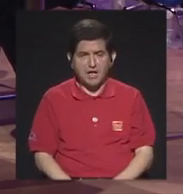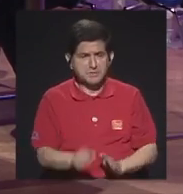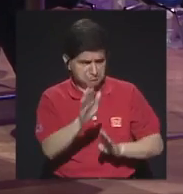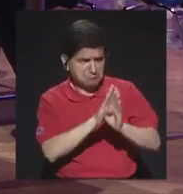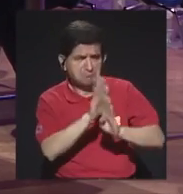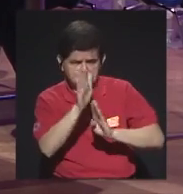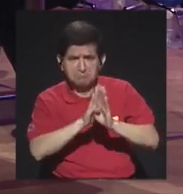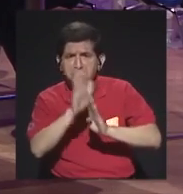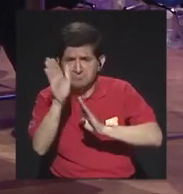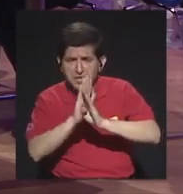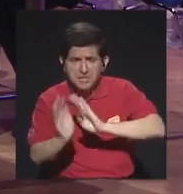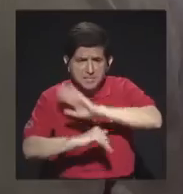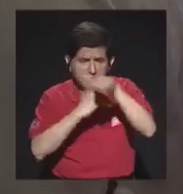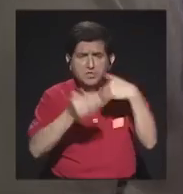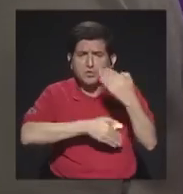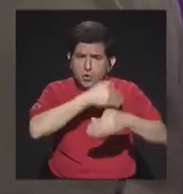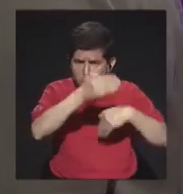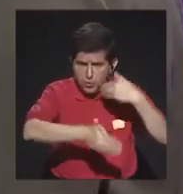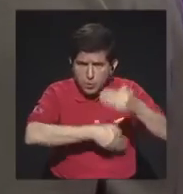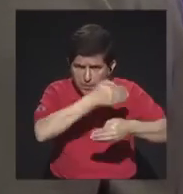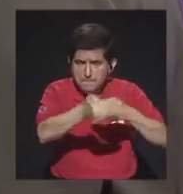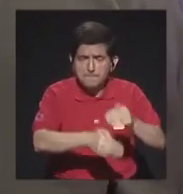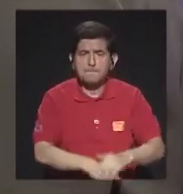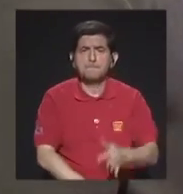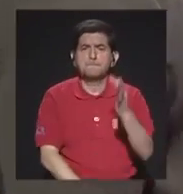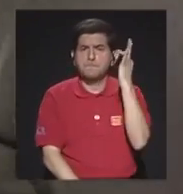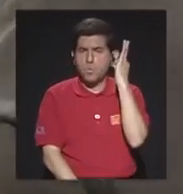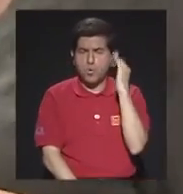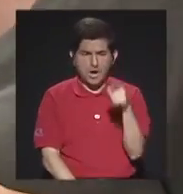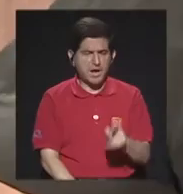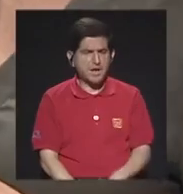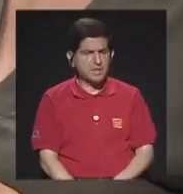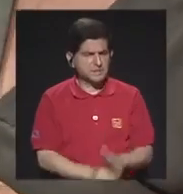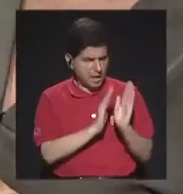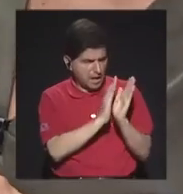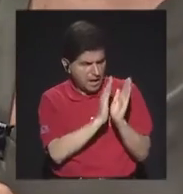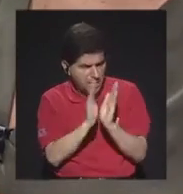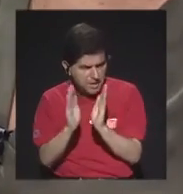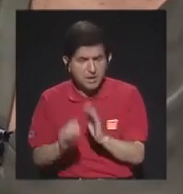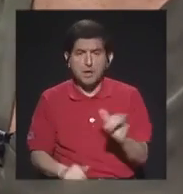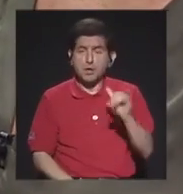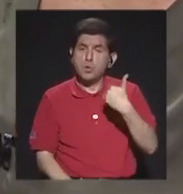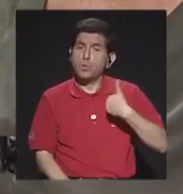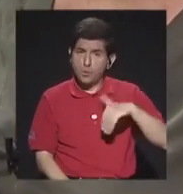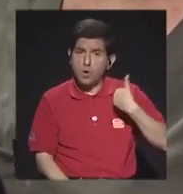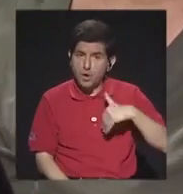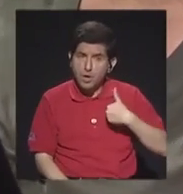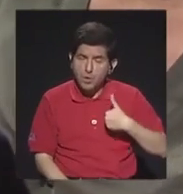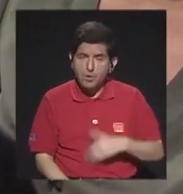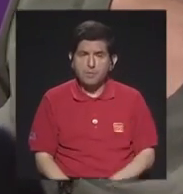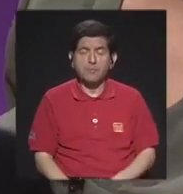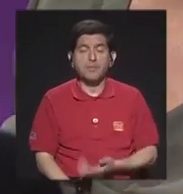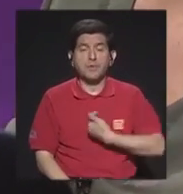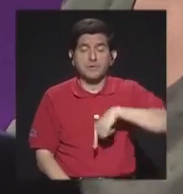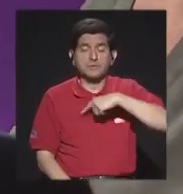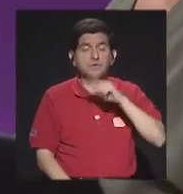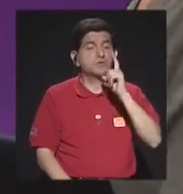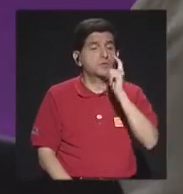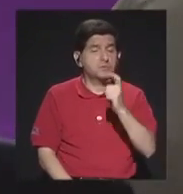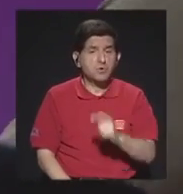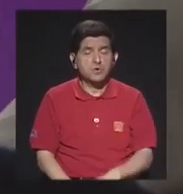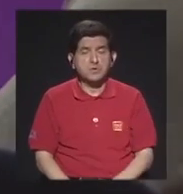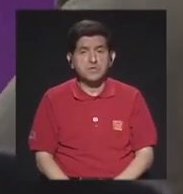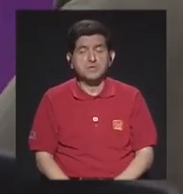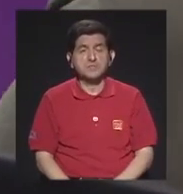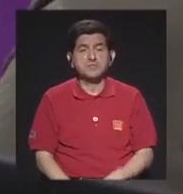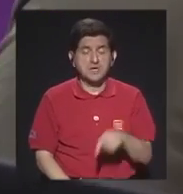desarrollar todo un proceso, ¿verdad?, donde las mujeres llegan, se forman, y hombres también, porque con nosotras, por dicha, discuten, al menos en el